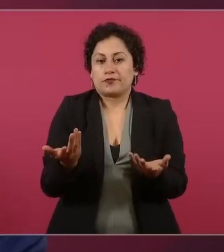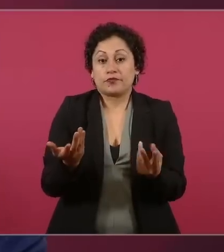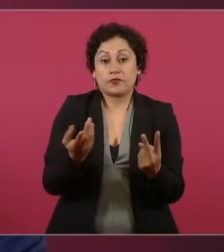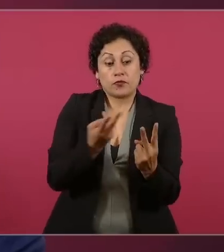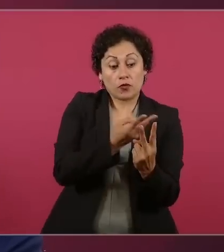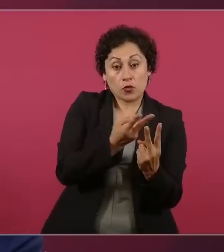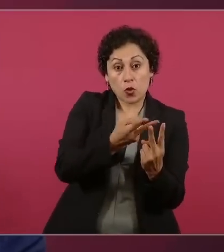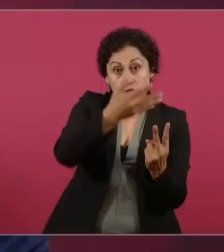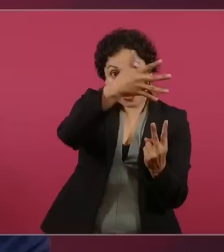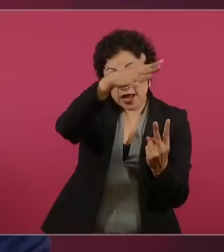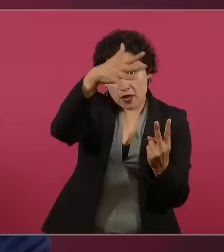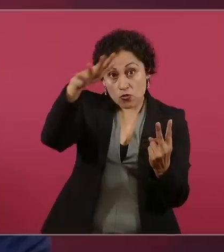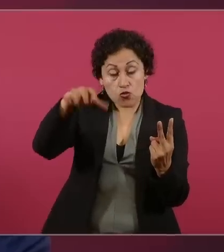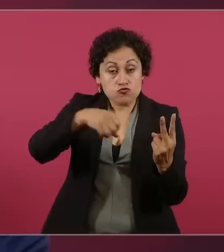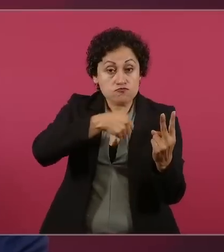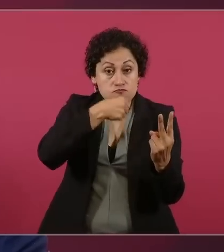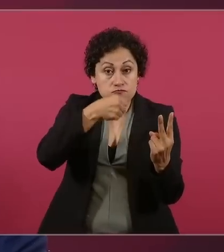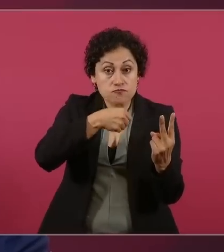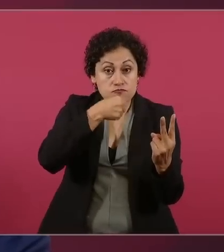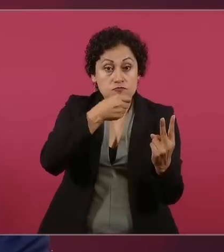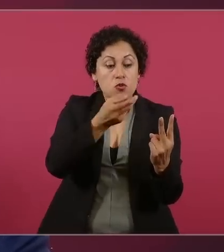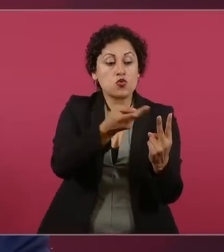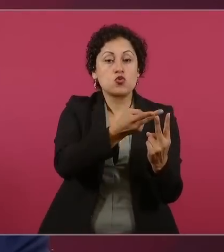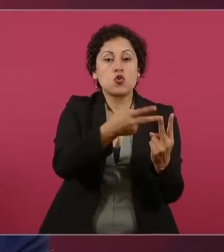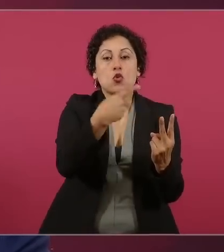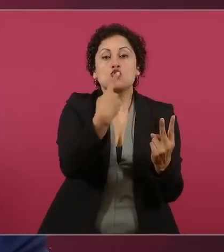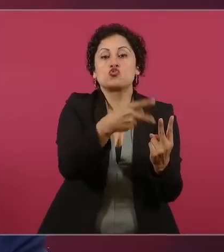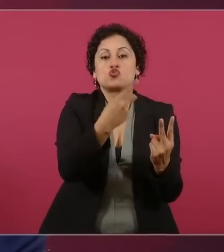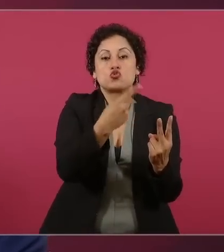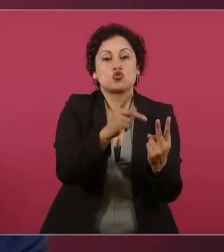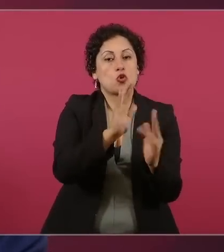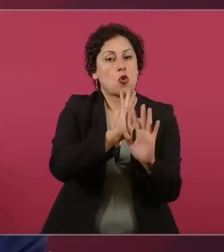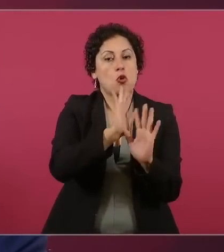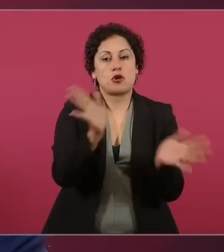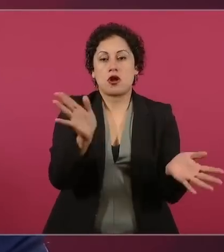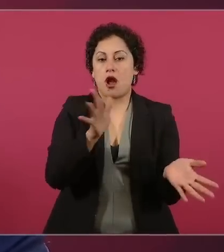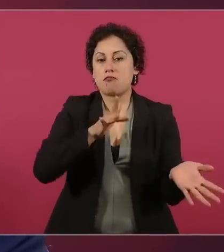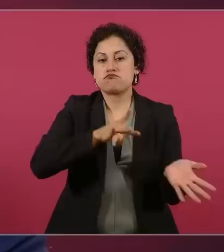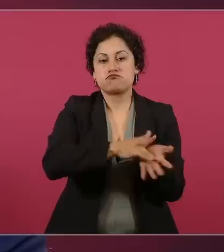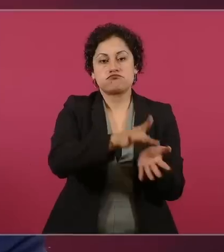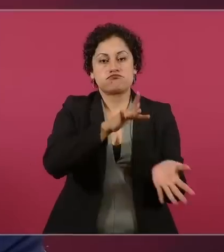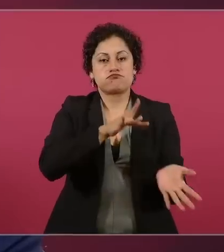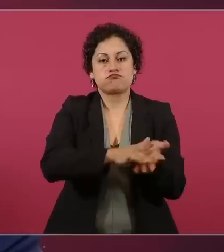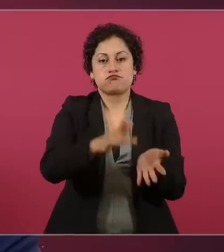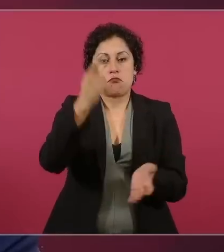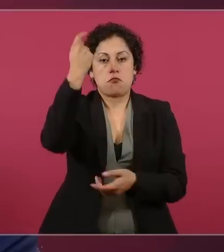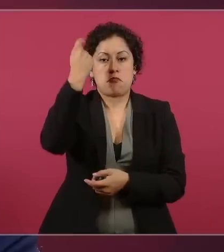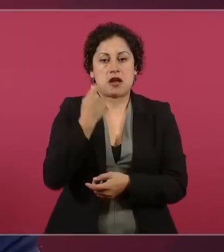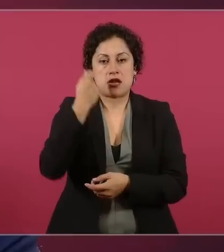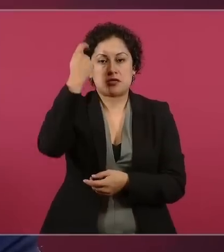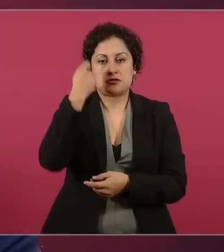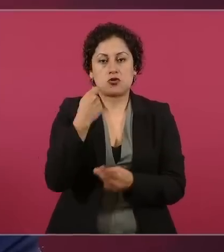pueda tener ingresos que les permitan sobre todo su alimentación.